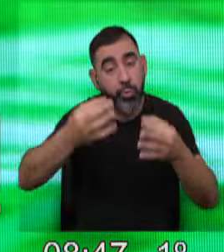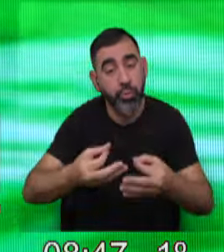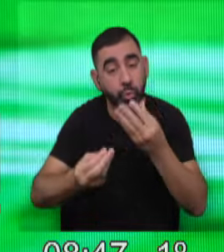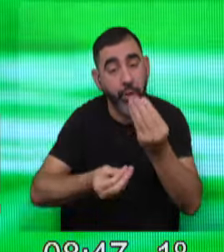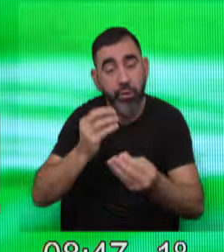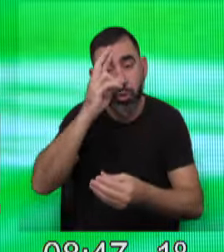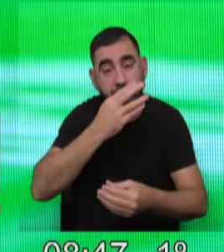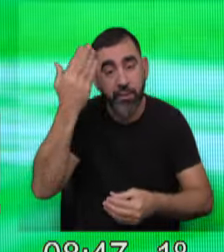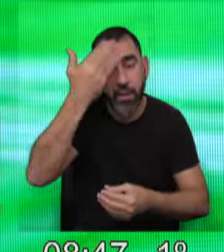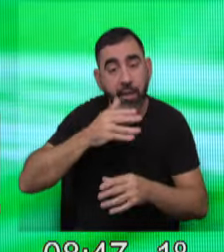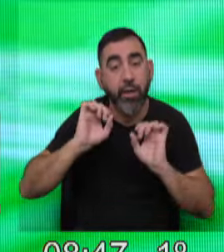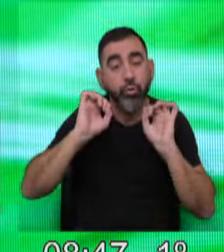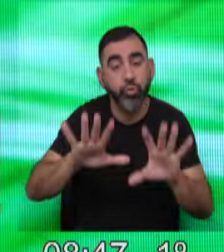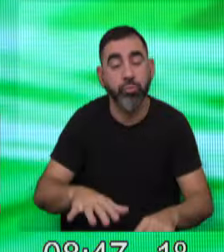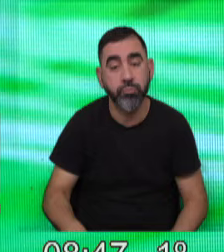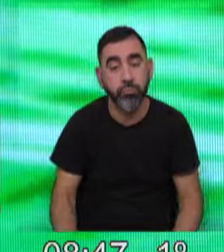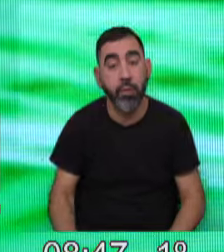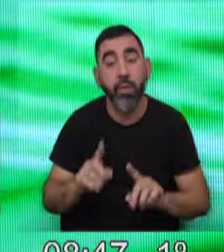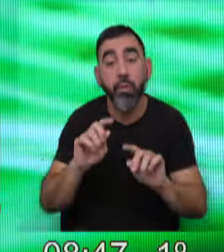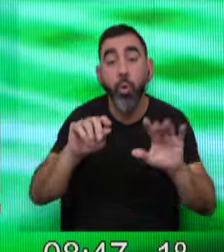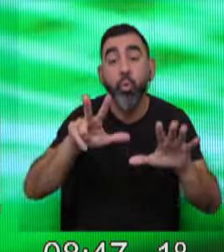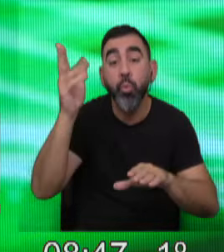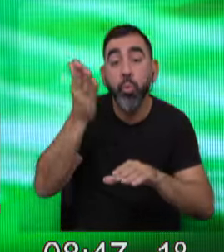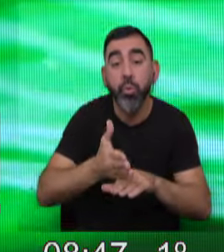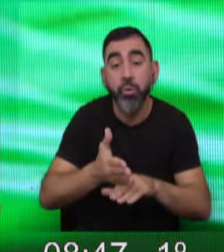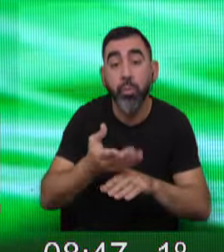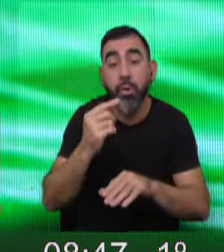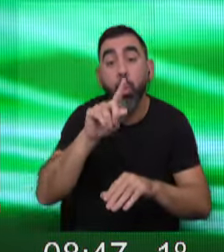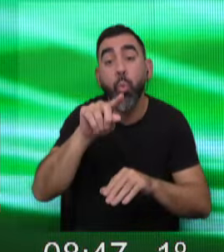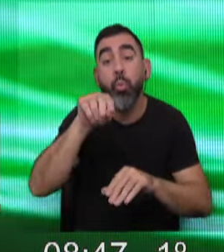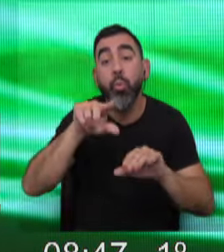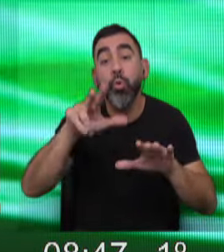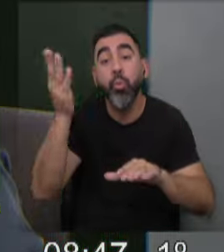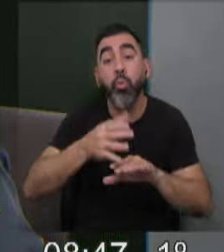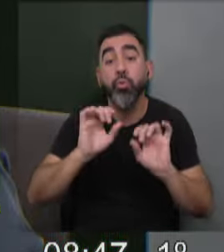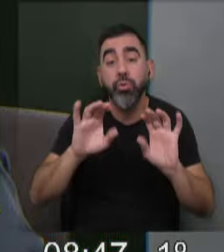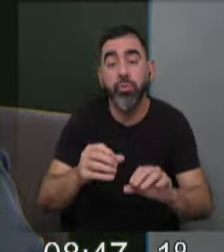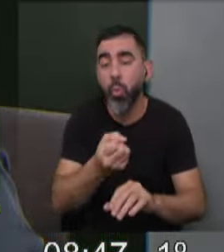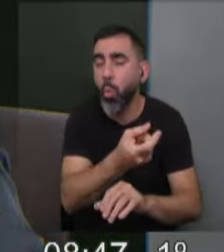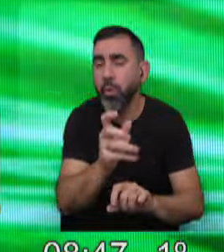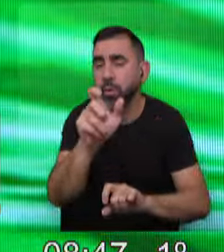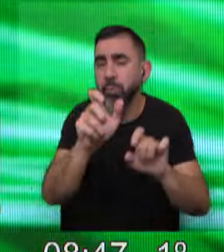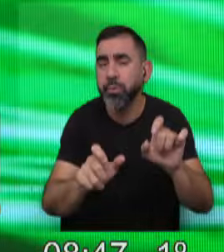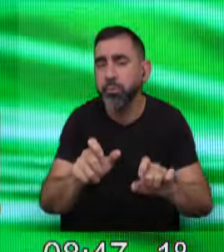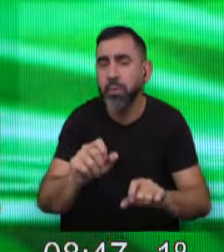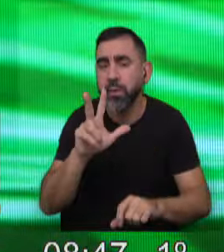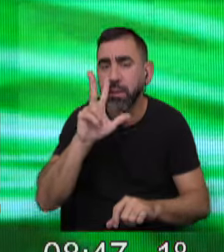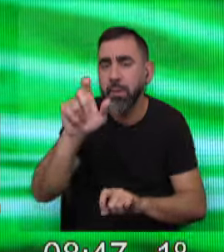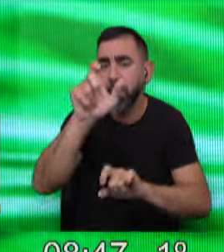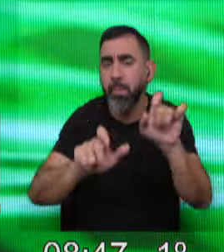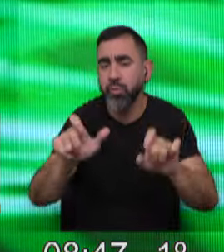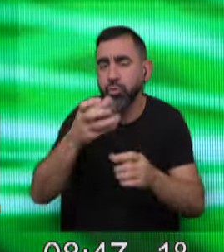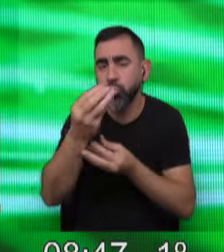personas afro. En realidad tiene que cumplir el 8% y ese es el dato que tenemos. ¿Y serían cuántas personas? Más o menos 3.000